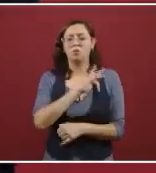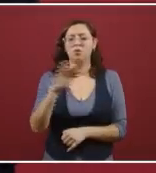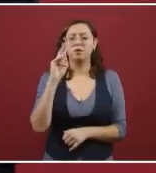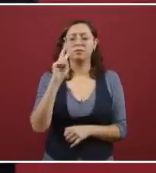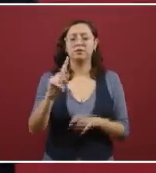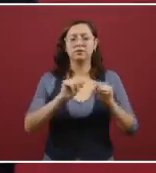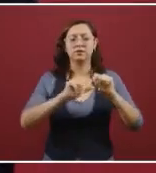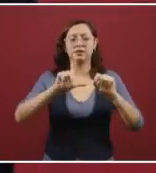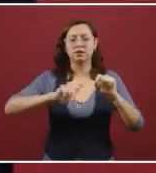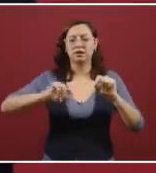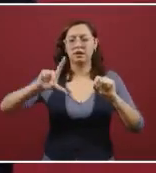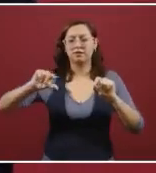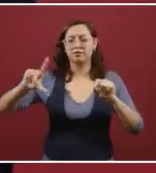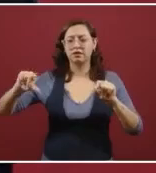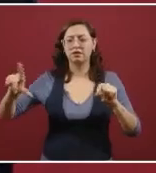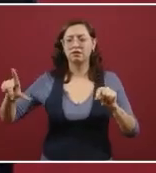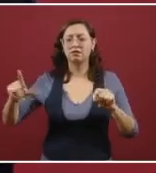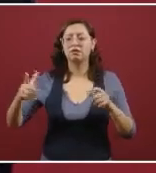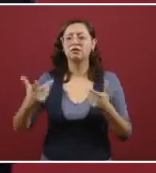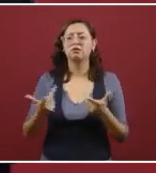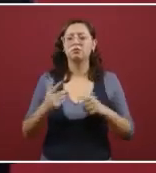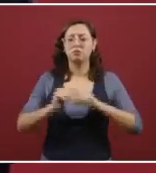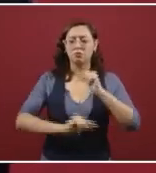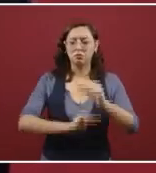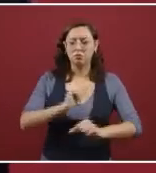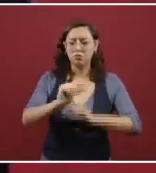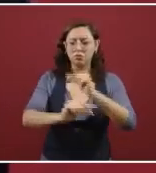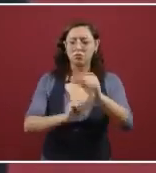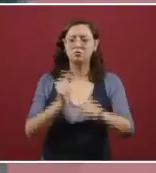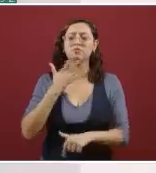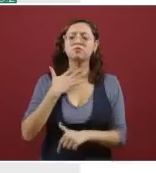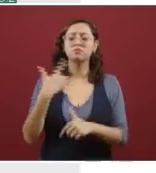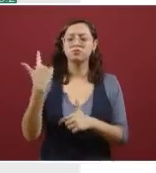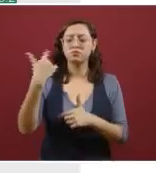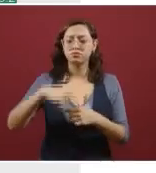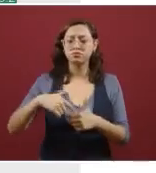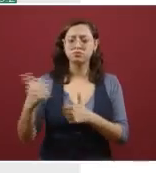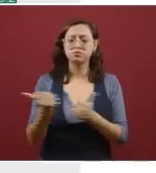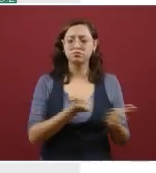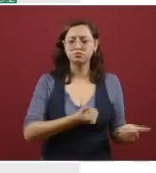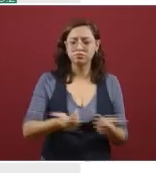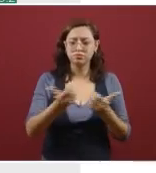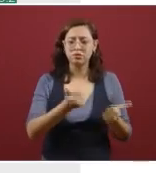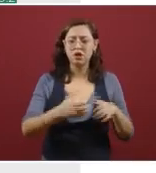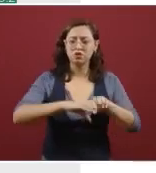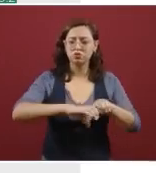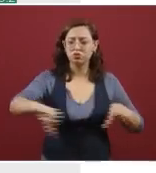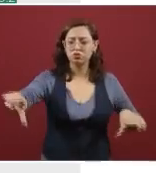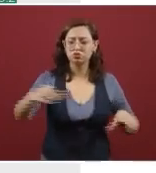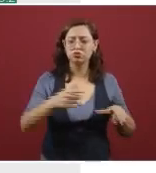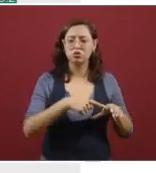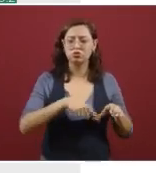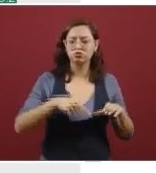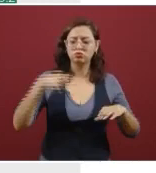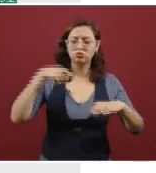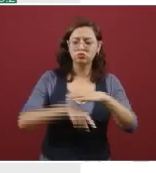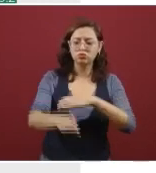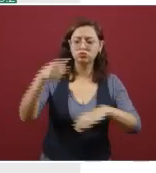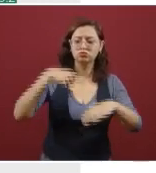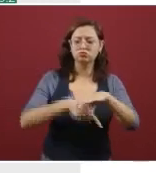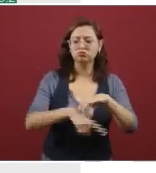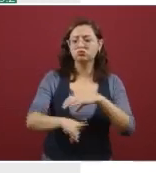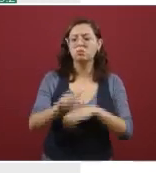ya incrementando el volumen de combustibles transportados en ductos. Del 1 de enero